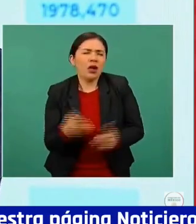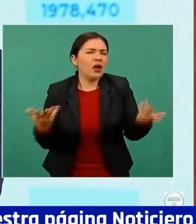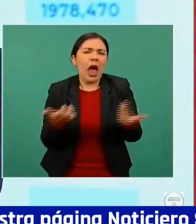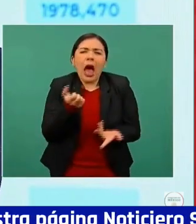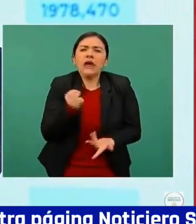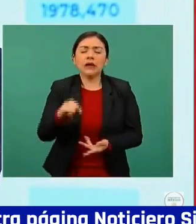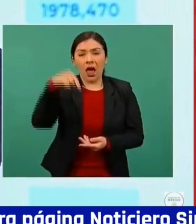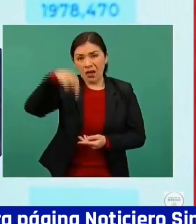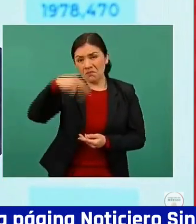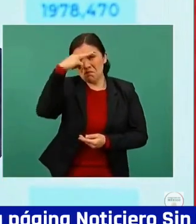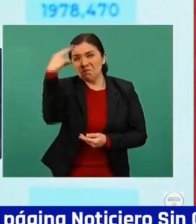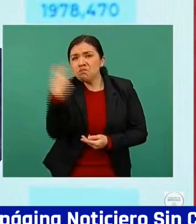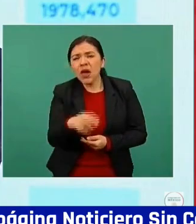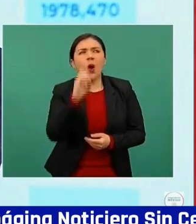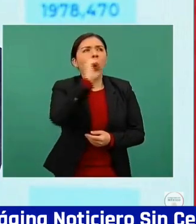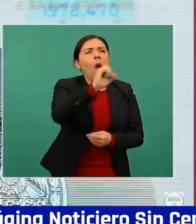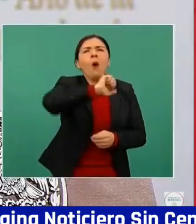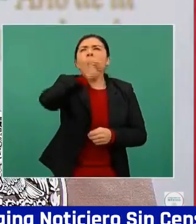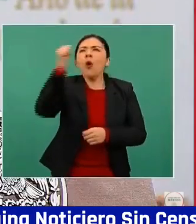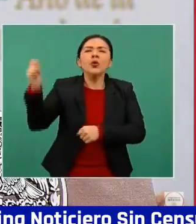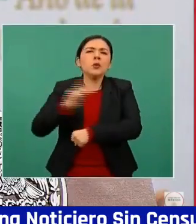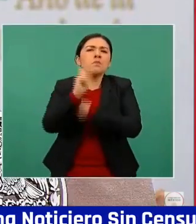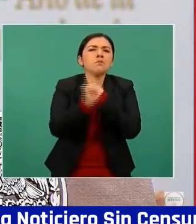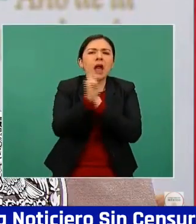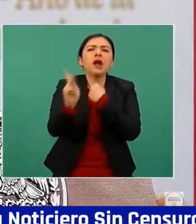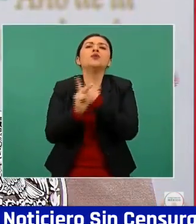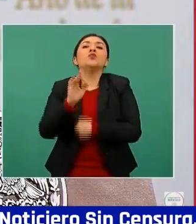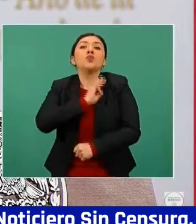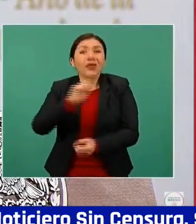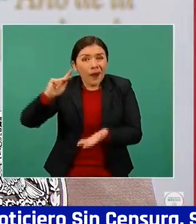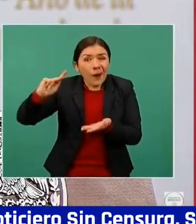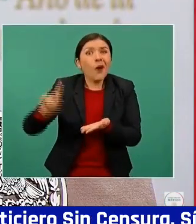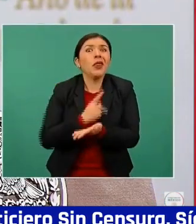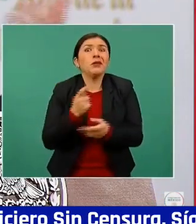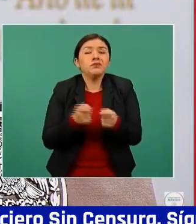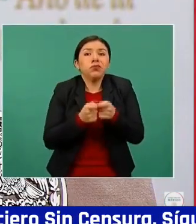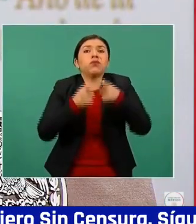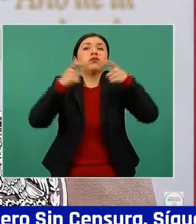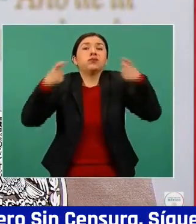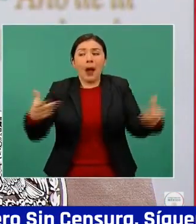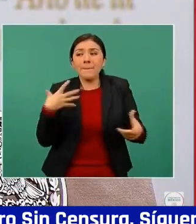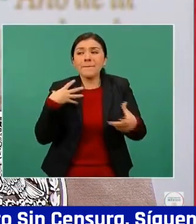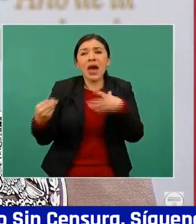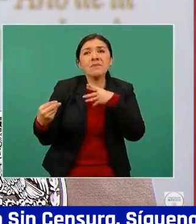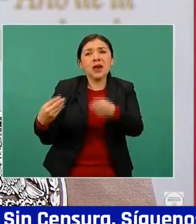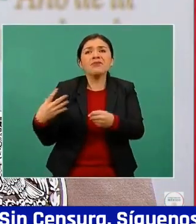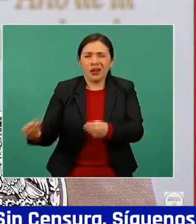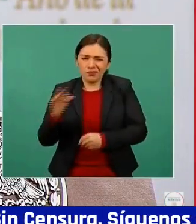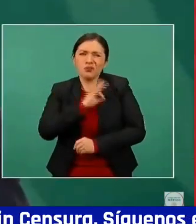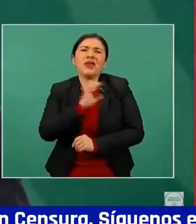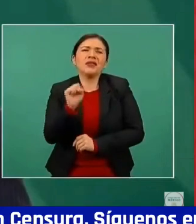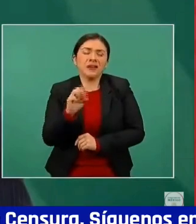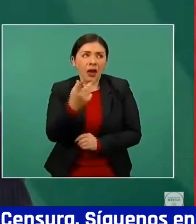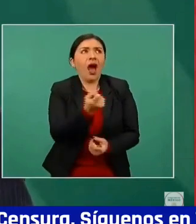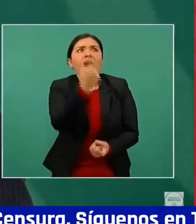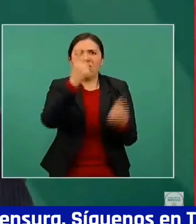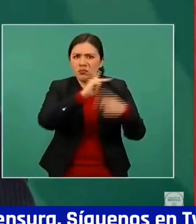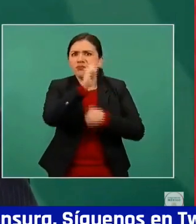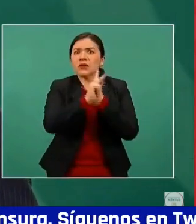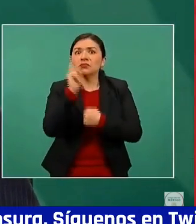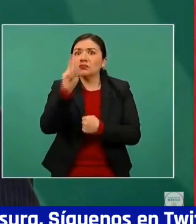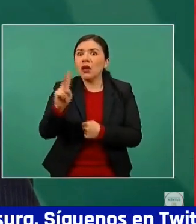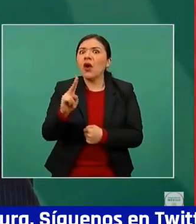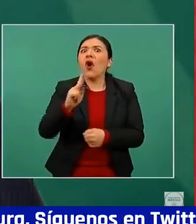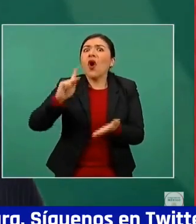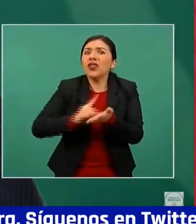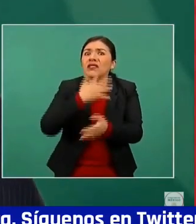en México, así como ha ocurrido en otros países, puede haber una cuarta ola. En algunos otros países es la quinta o la sexta ola